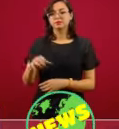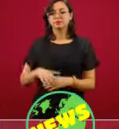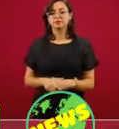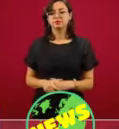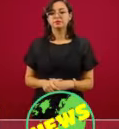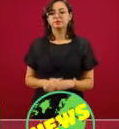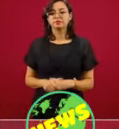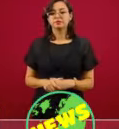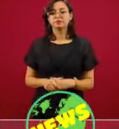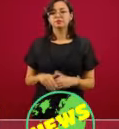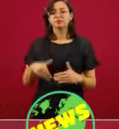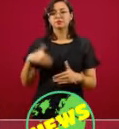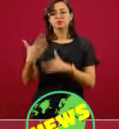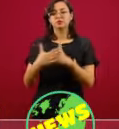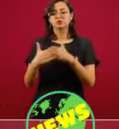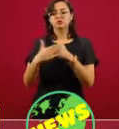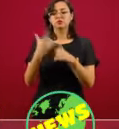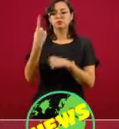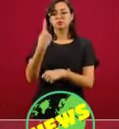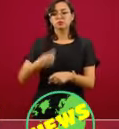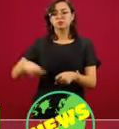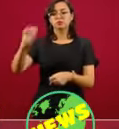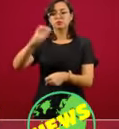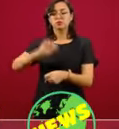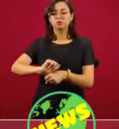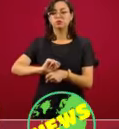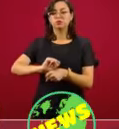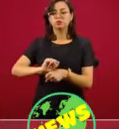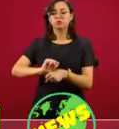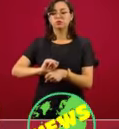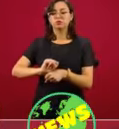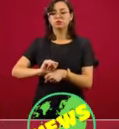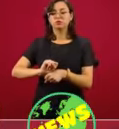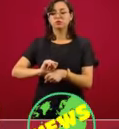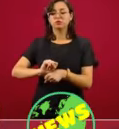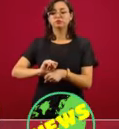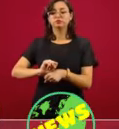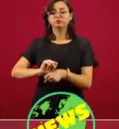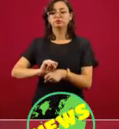Dentro de una semana, porque vamos a que